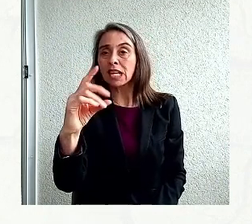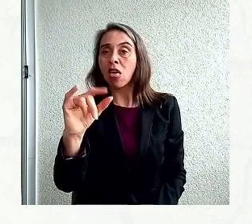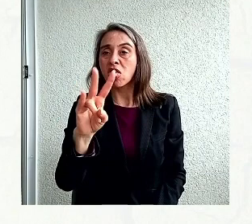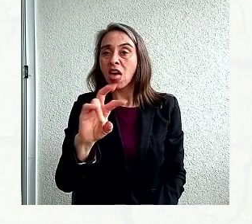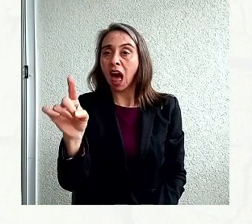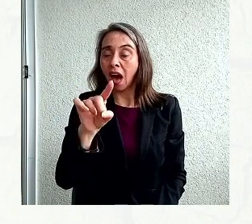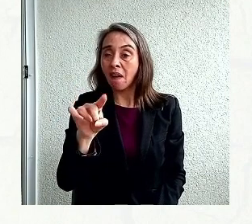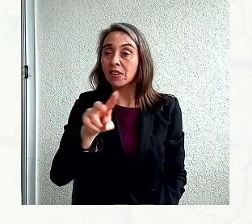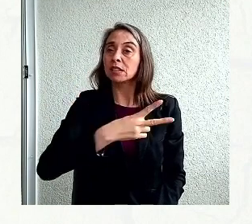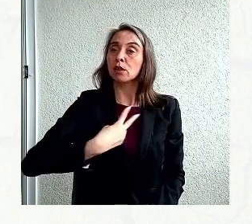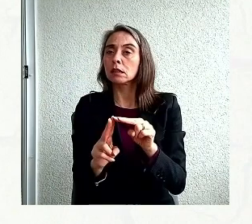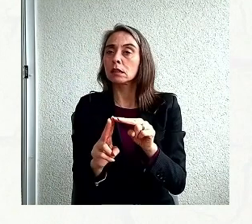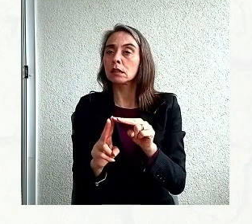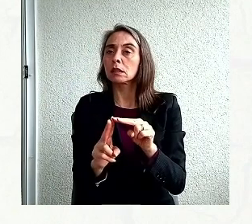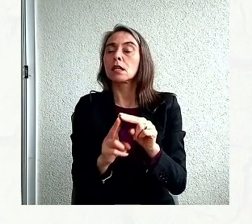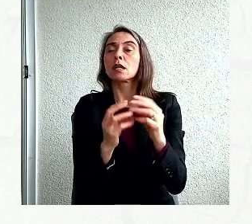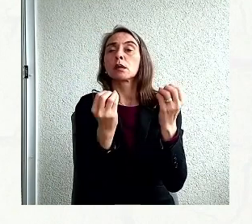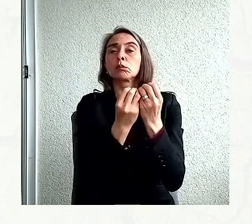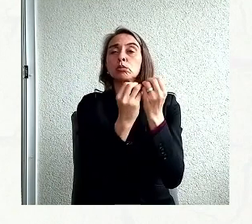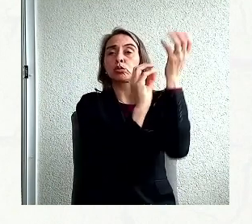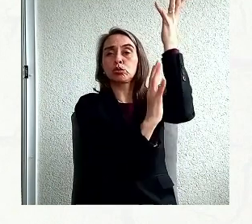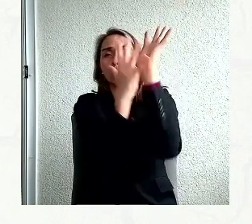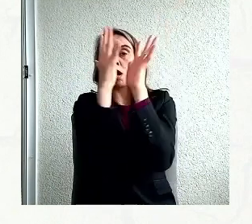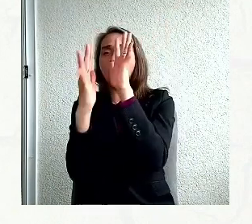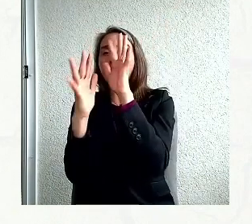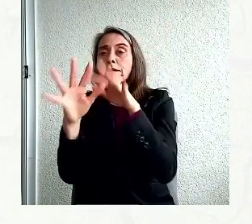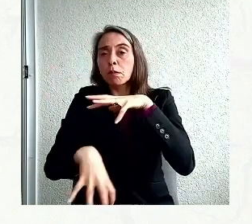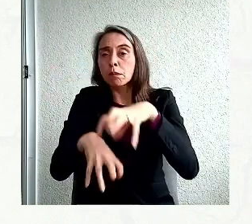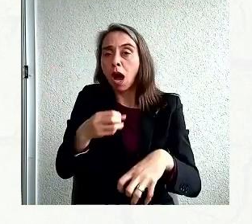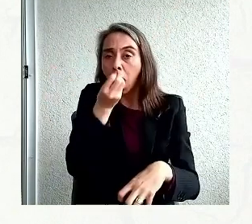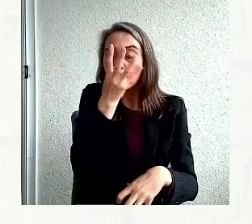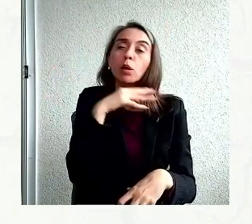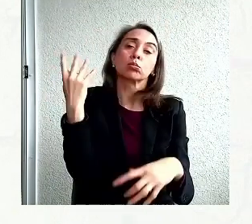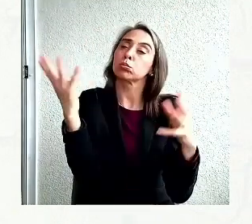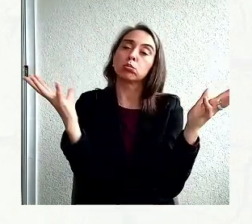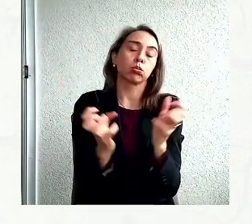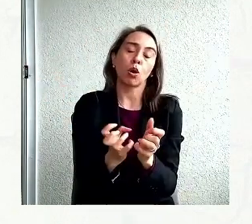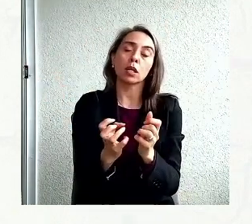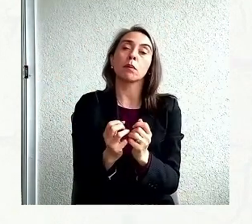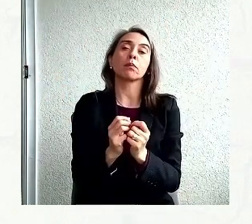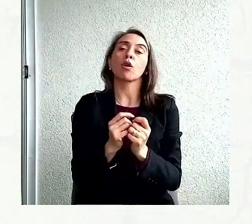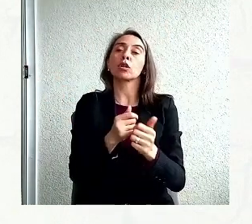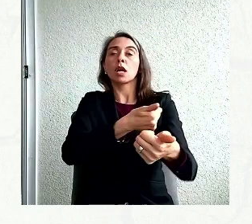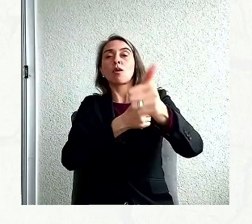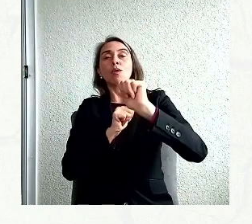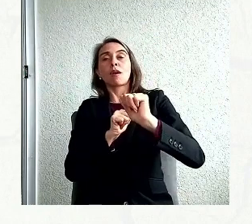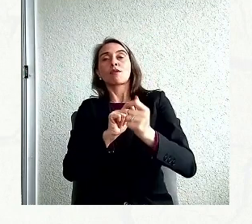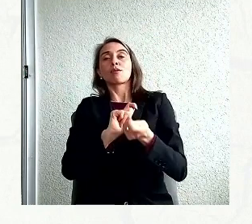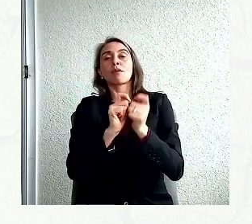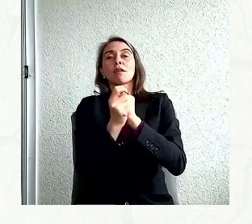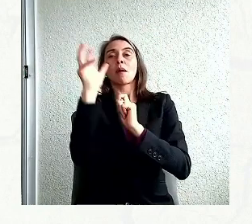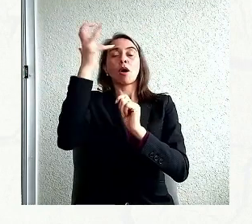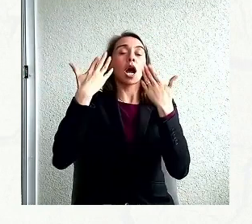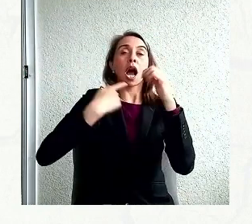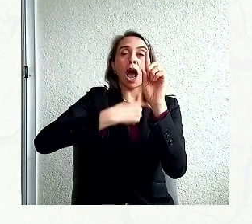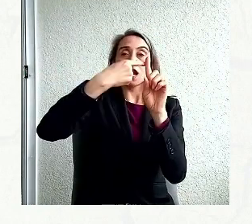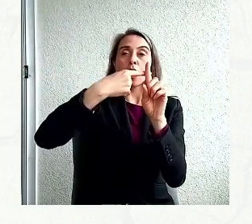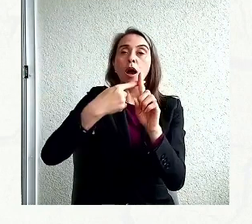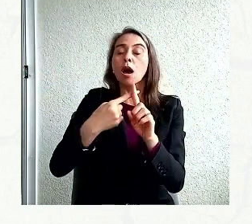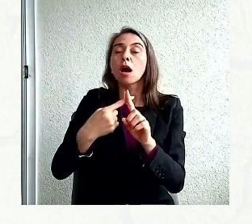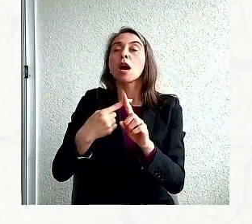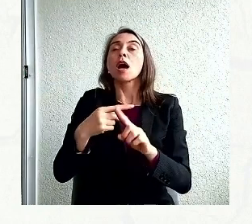caracterización, que con las especies que son más móviles pueden perder su nicho